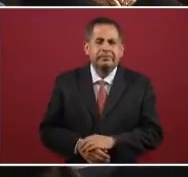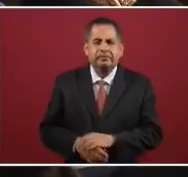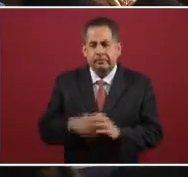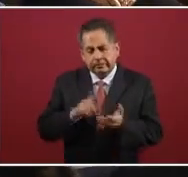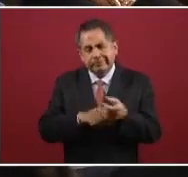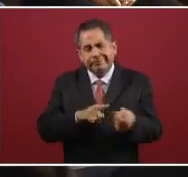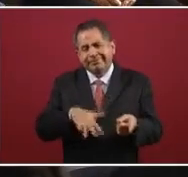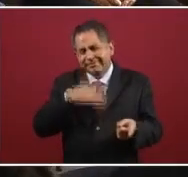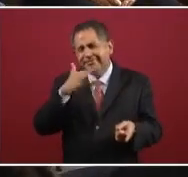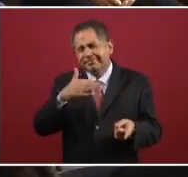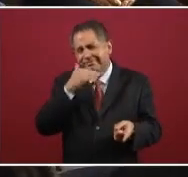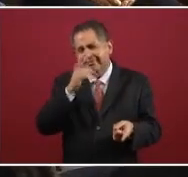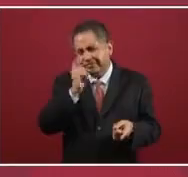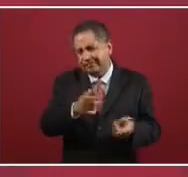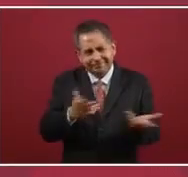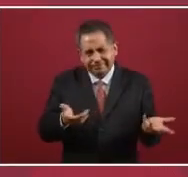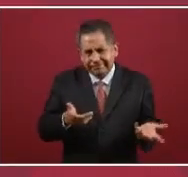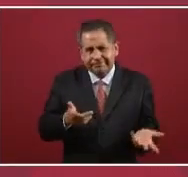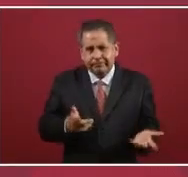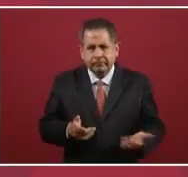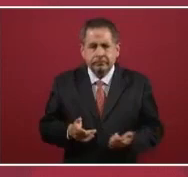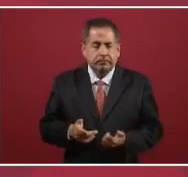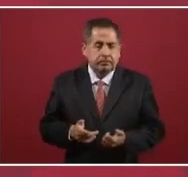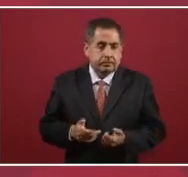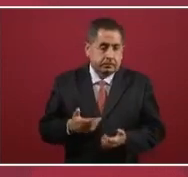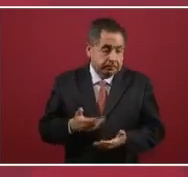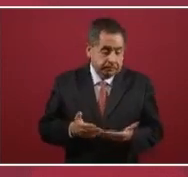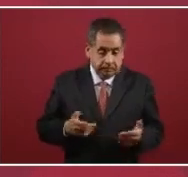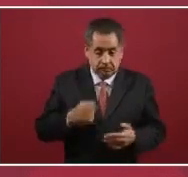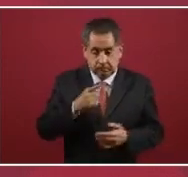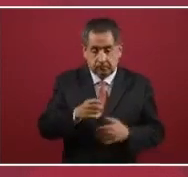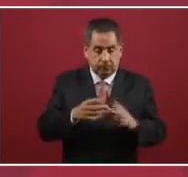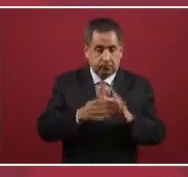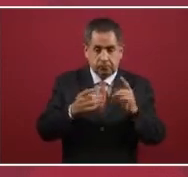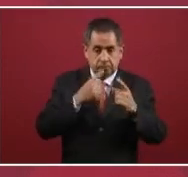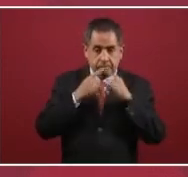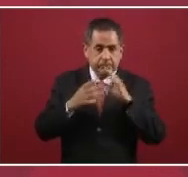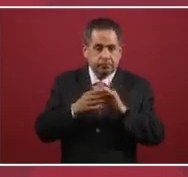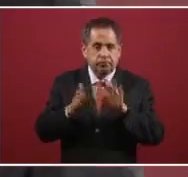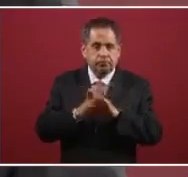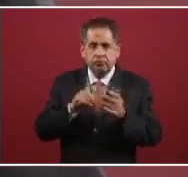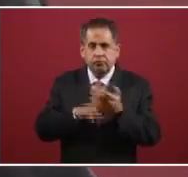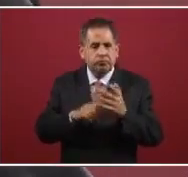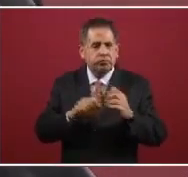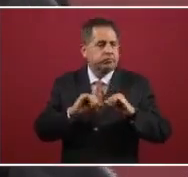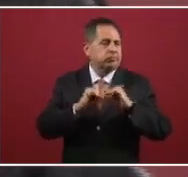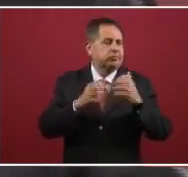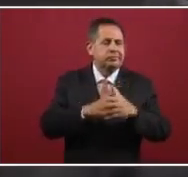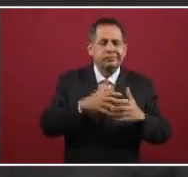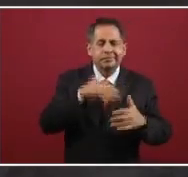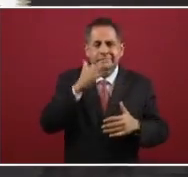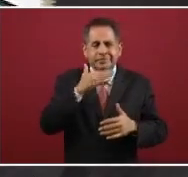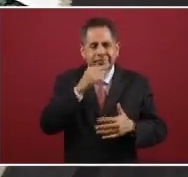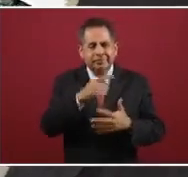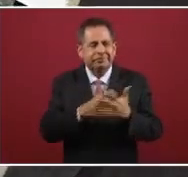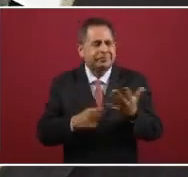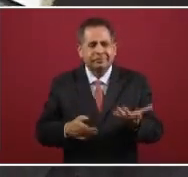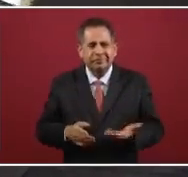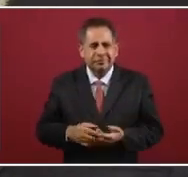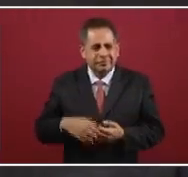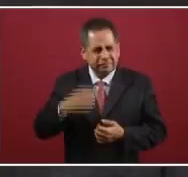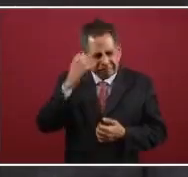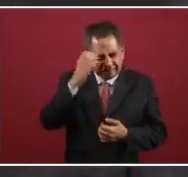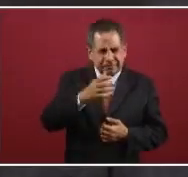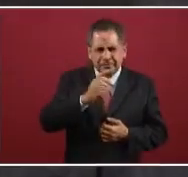corrupción, porque este contubernio, esta asociación delictuosa entre